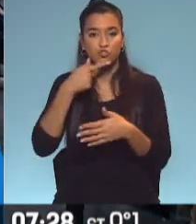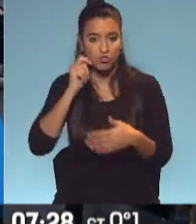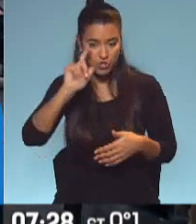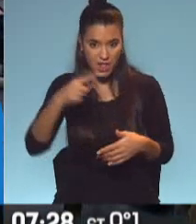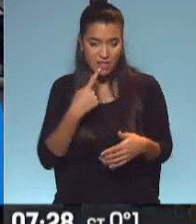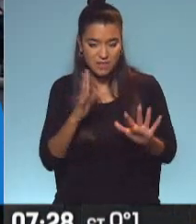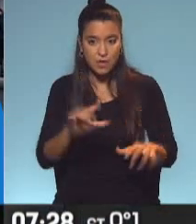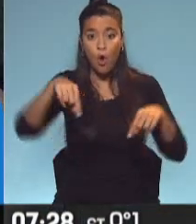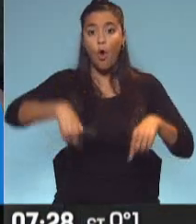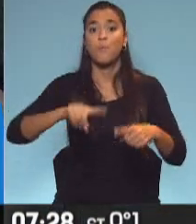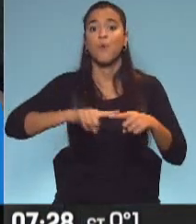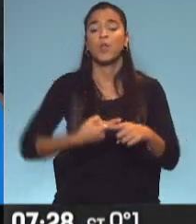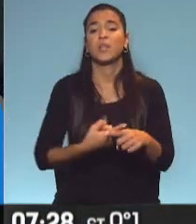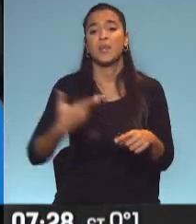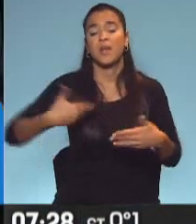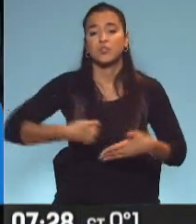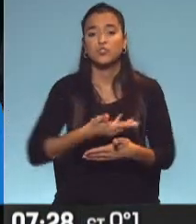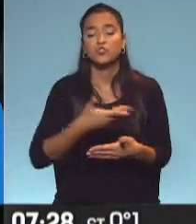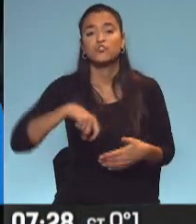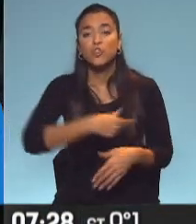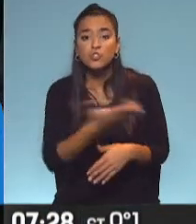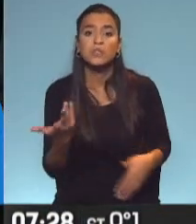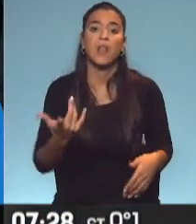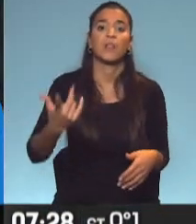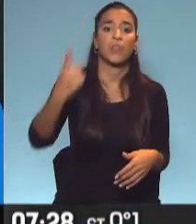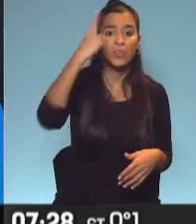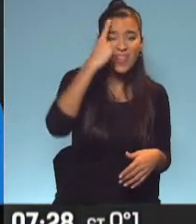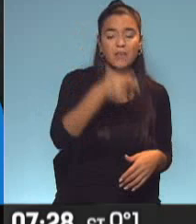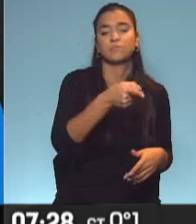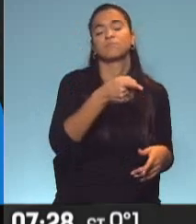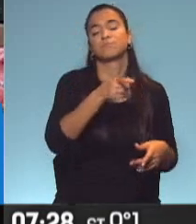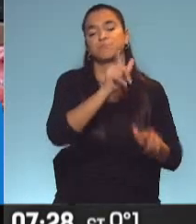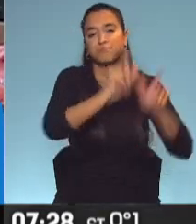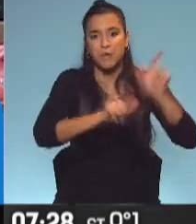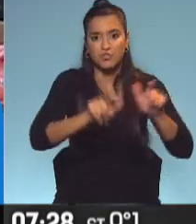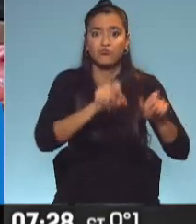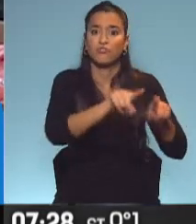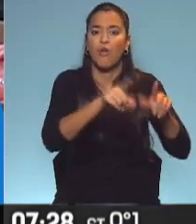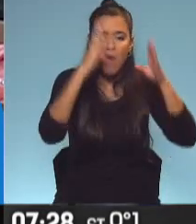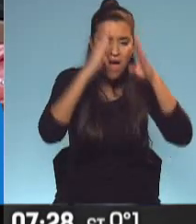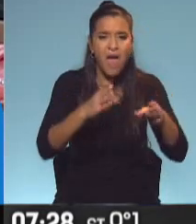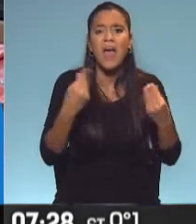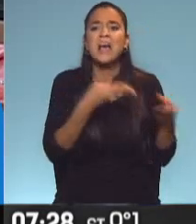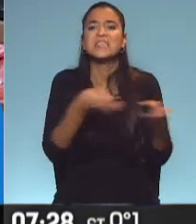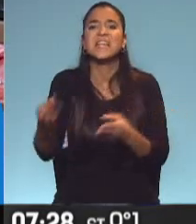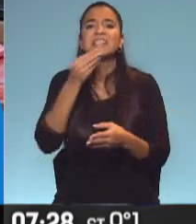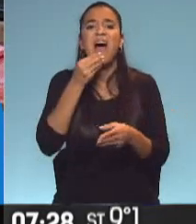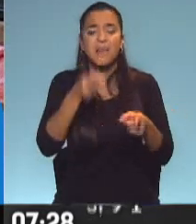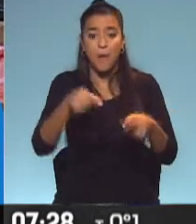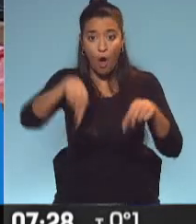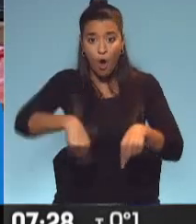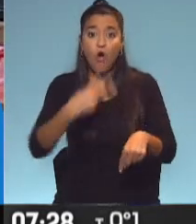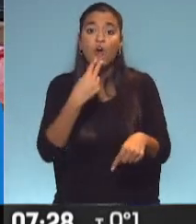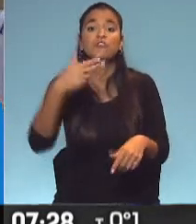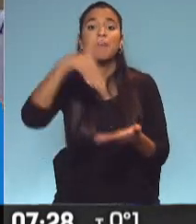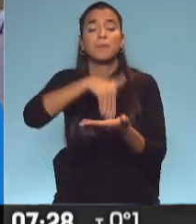Hoy la política social es 90% asistencia alimentaria y 10% trabajo. Hemos girado en el medio de la pandemia a la asistencia alimentaria. Llegamos a 11